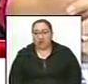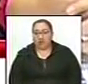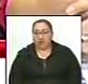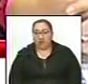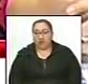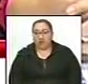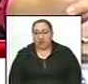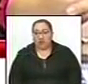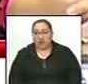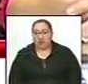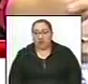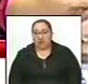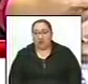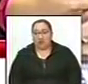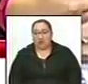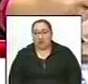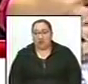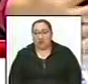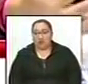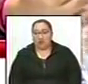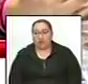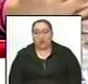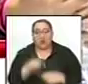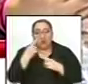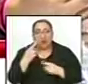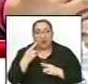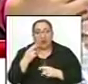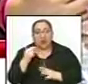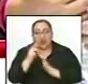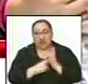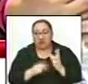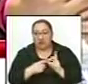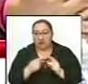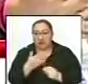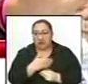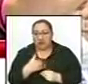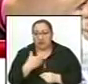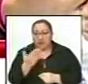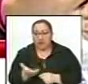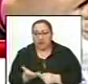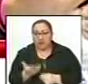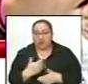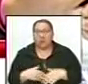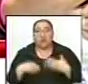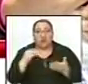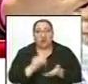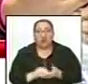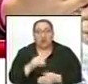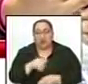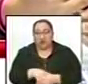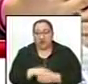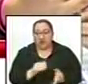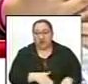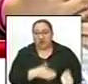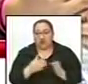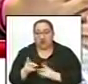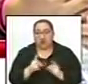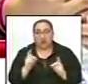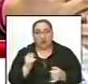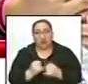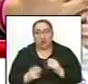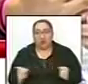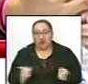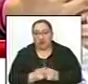el reglamento, que nos toleremos. Entonces quisiera, señor presidente, que usted pudiera poner al voto y pasar al debate de